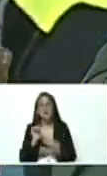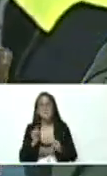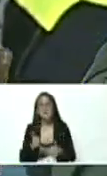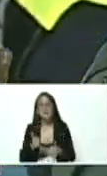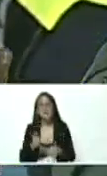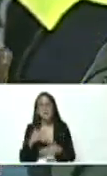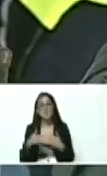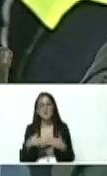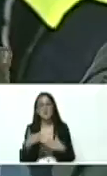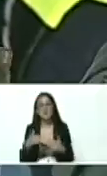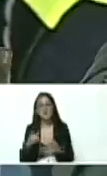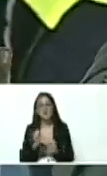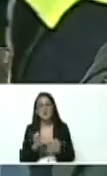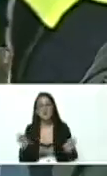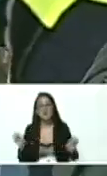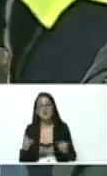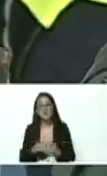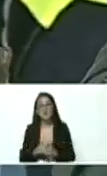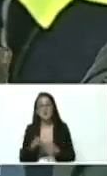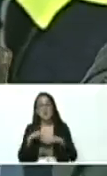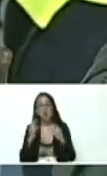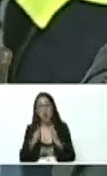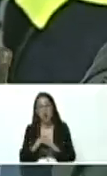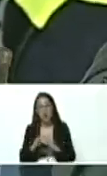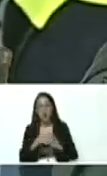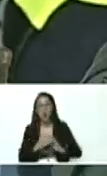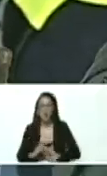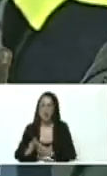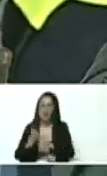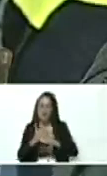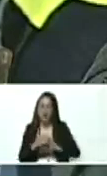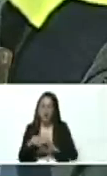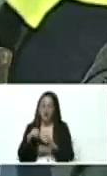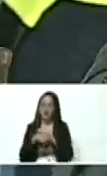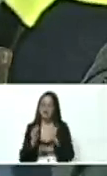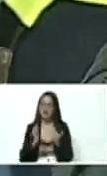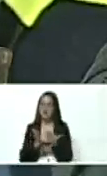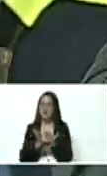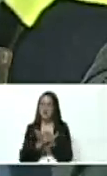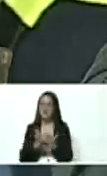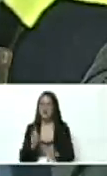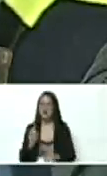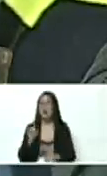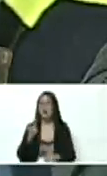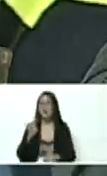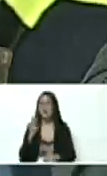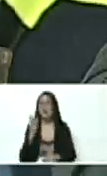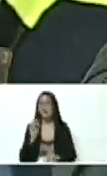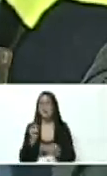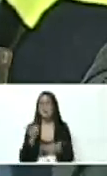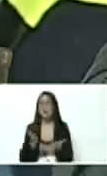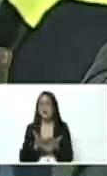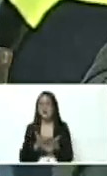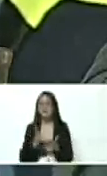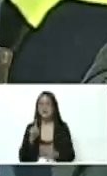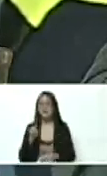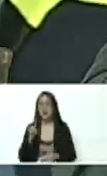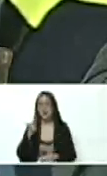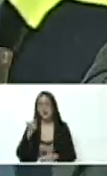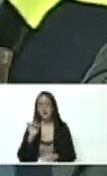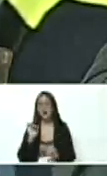los procesos educativos, desde el hogar, desde la comunidad, desde el aula de clase. El lunes 3 iniciamos las clases, pero también el lunes 3